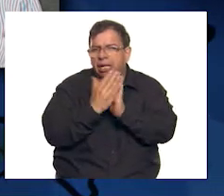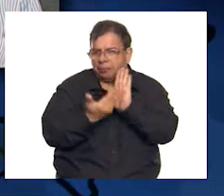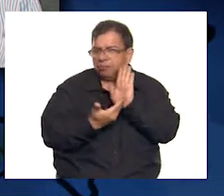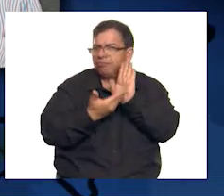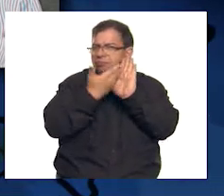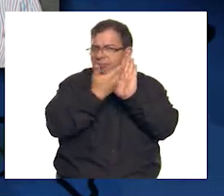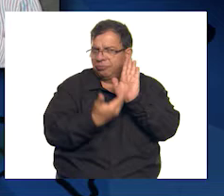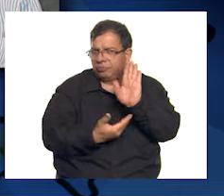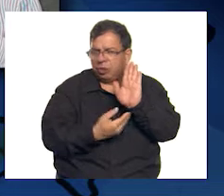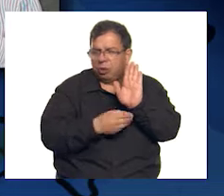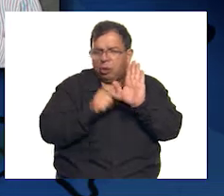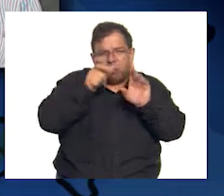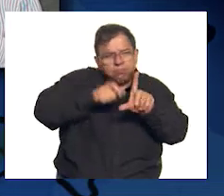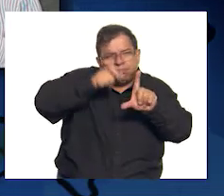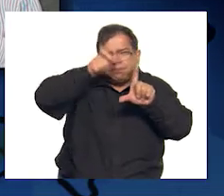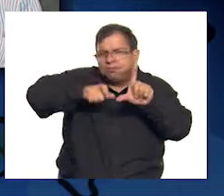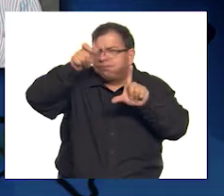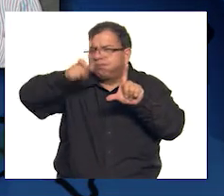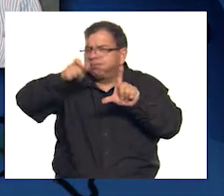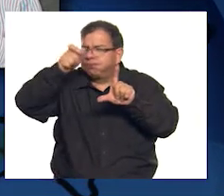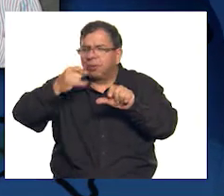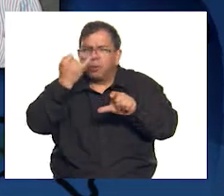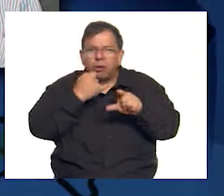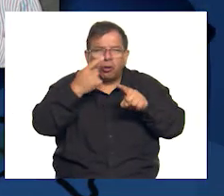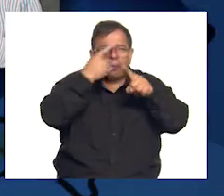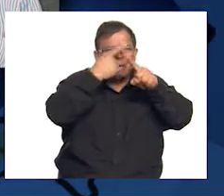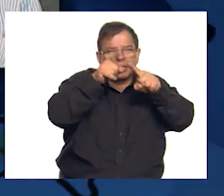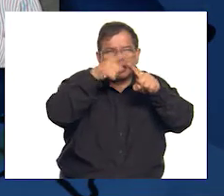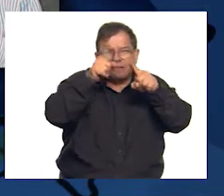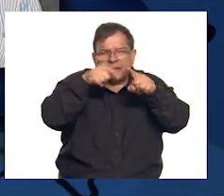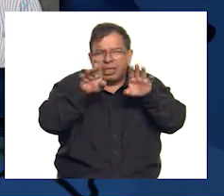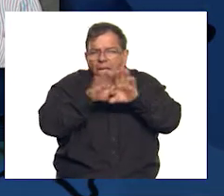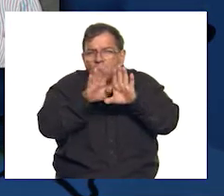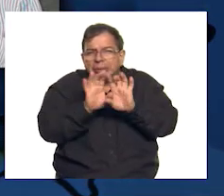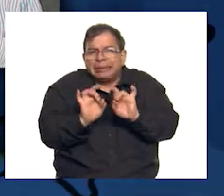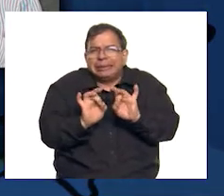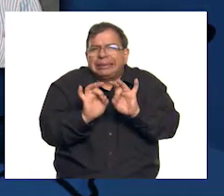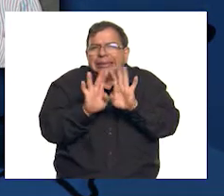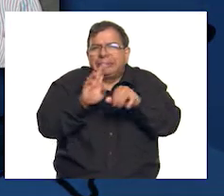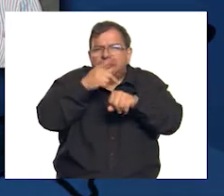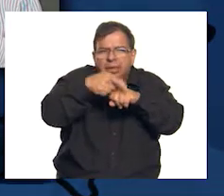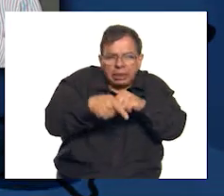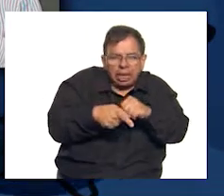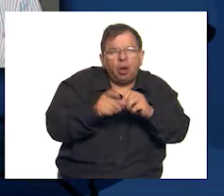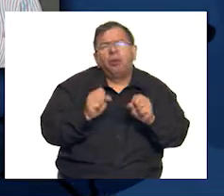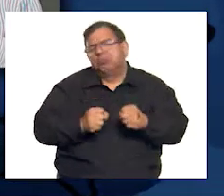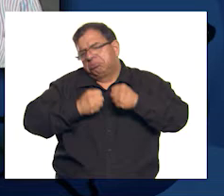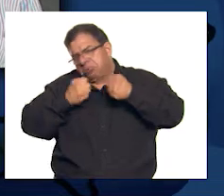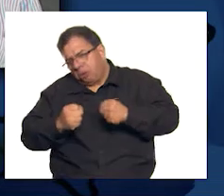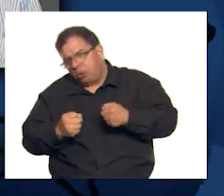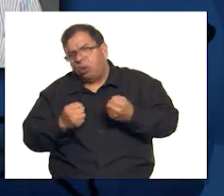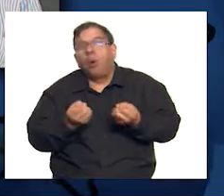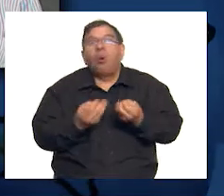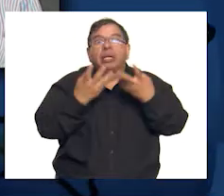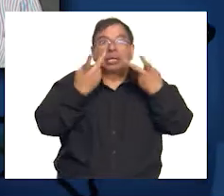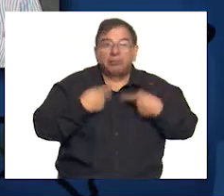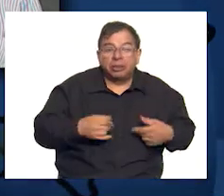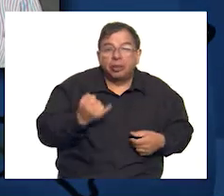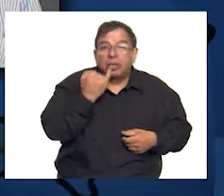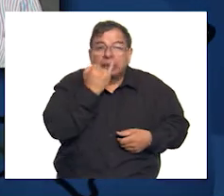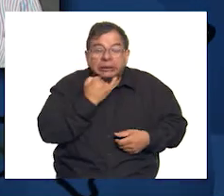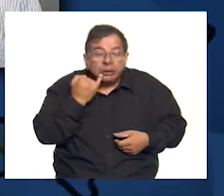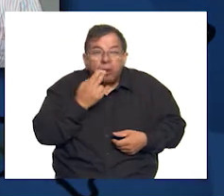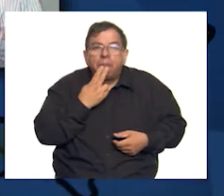series estadísticas de las variantes lingüísticas, con sus respectivos grados de riesgo de desaparición y su número de hablantes. A